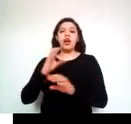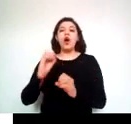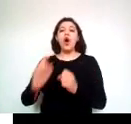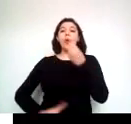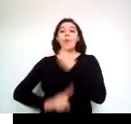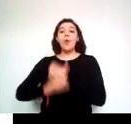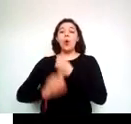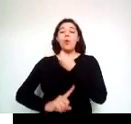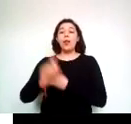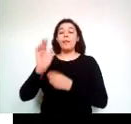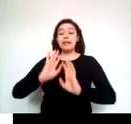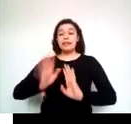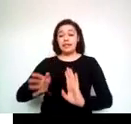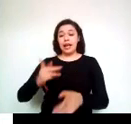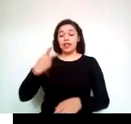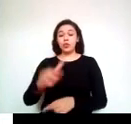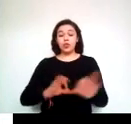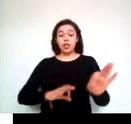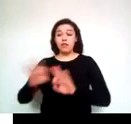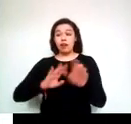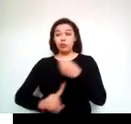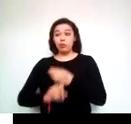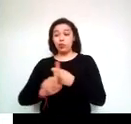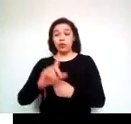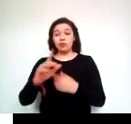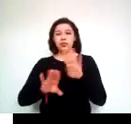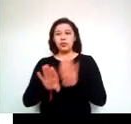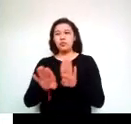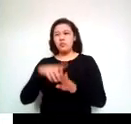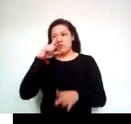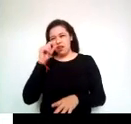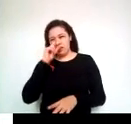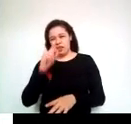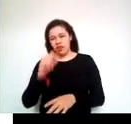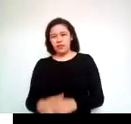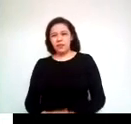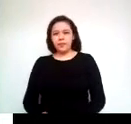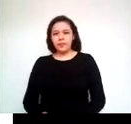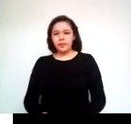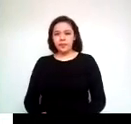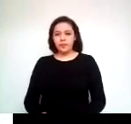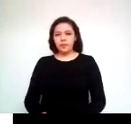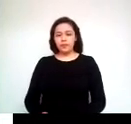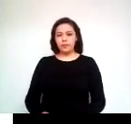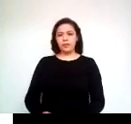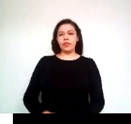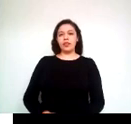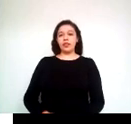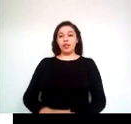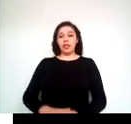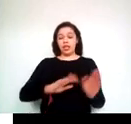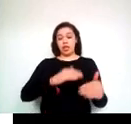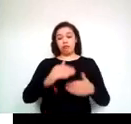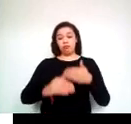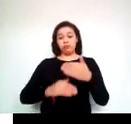se empiecen a afectar su desempeño de sus funciones en el trabajo. Y haciendo el recuento, pues